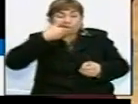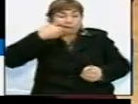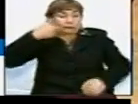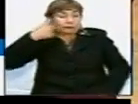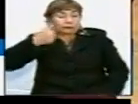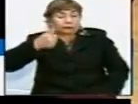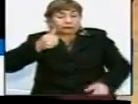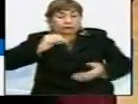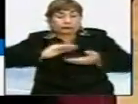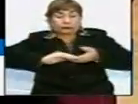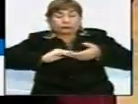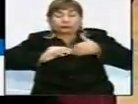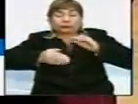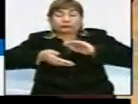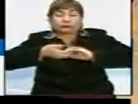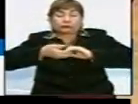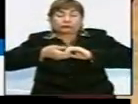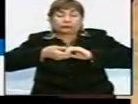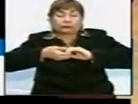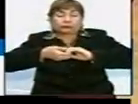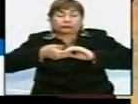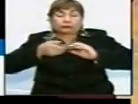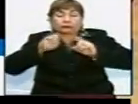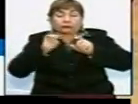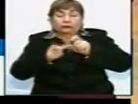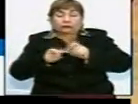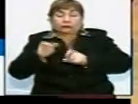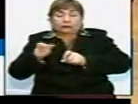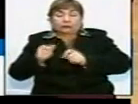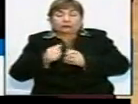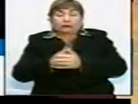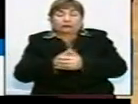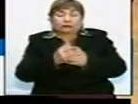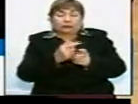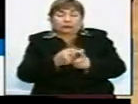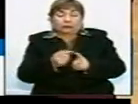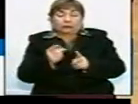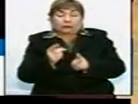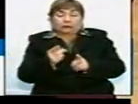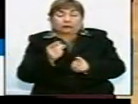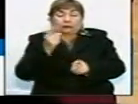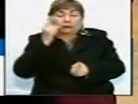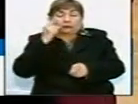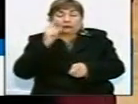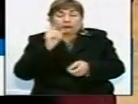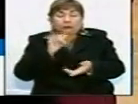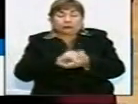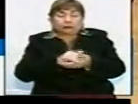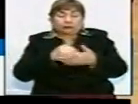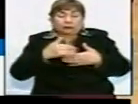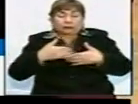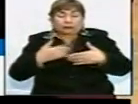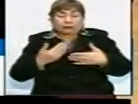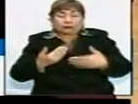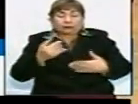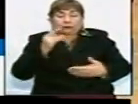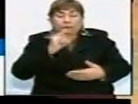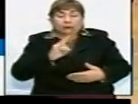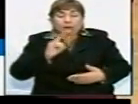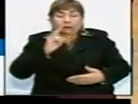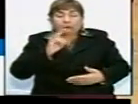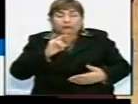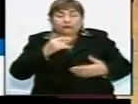las comunidades digamos también de usuarios diferenciados para que se puedan utilizar y aplicar esa